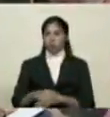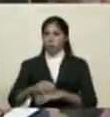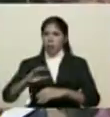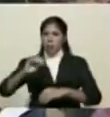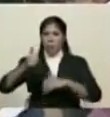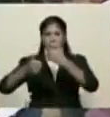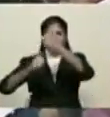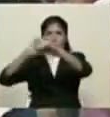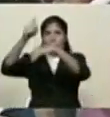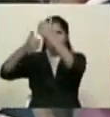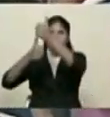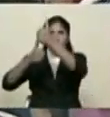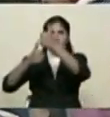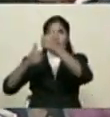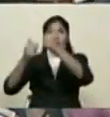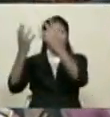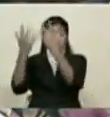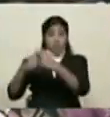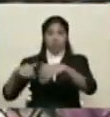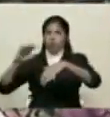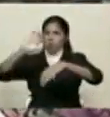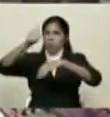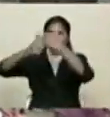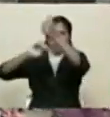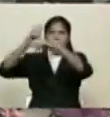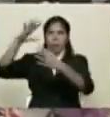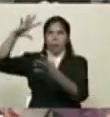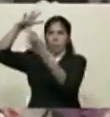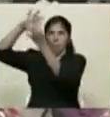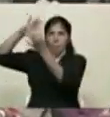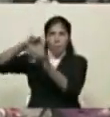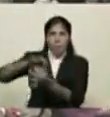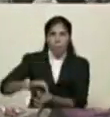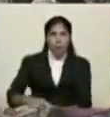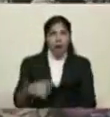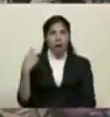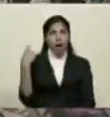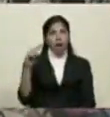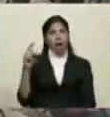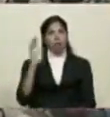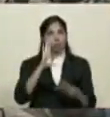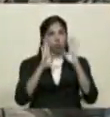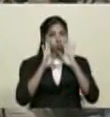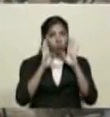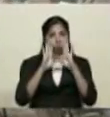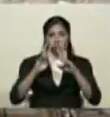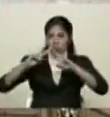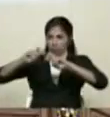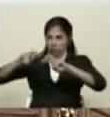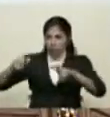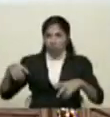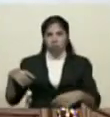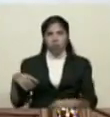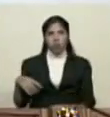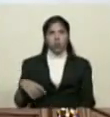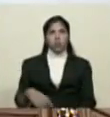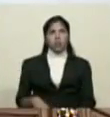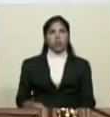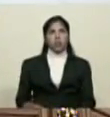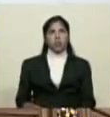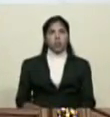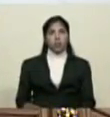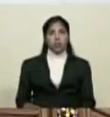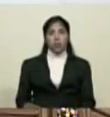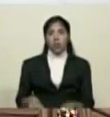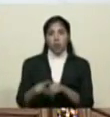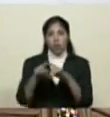jerarquía de la anterior administración, vinculados a delitos de corrupción, donde traficaban con la libertad del ser